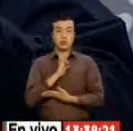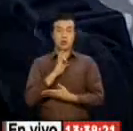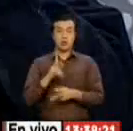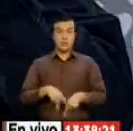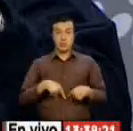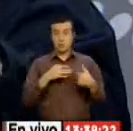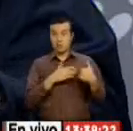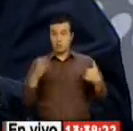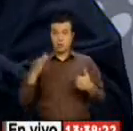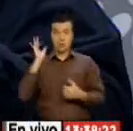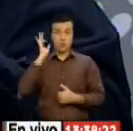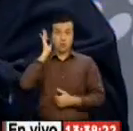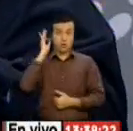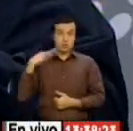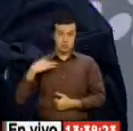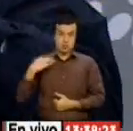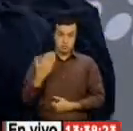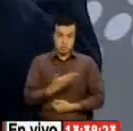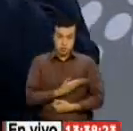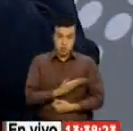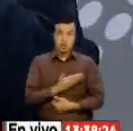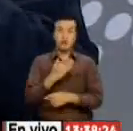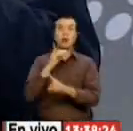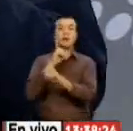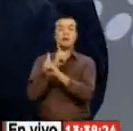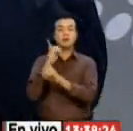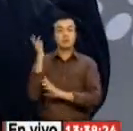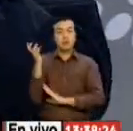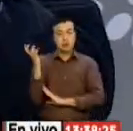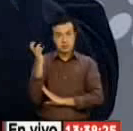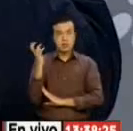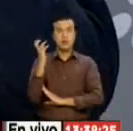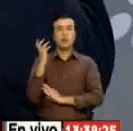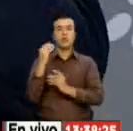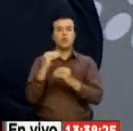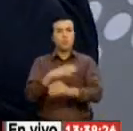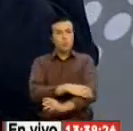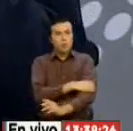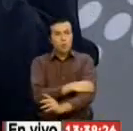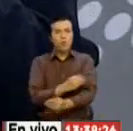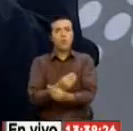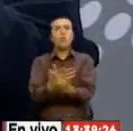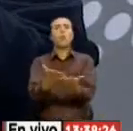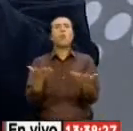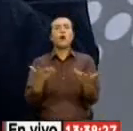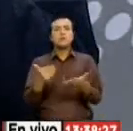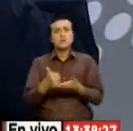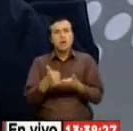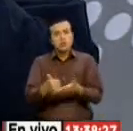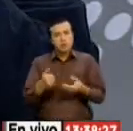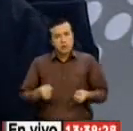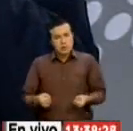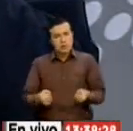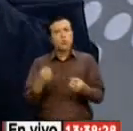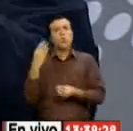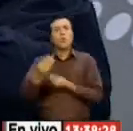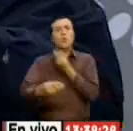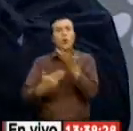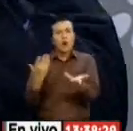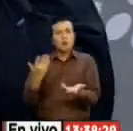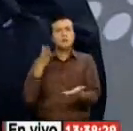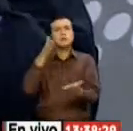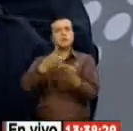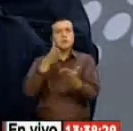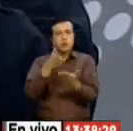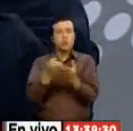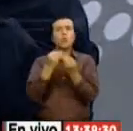Vida, Manuel Espejo, Joaquín Gallegos Lara, cuántas prótesis, cuántas ayudas técnicas se deben entregar, cuántas visitas,